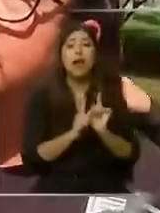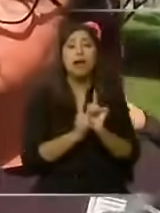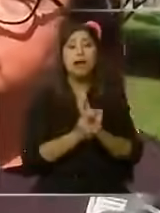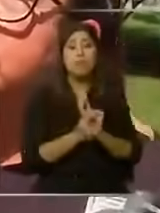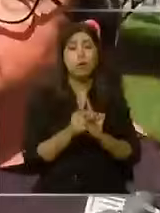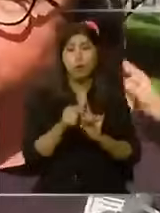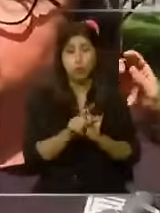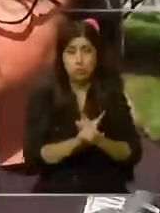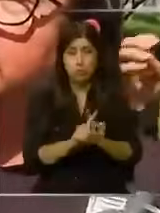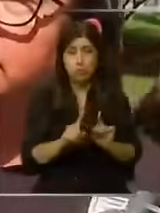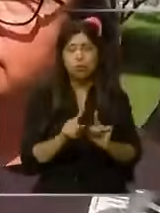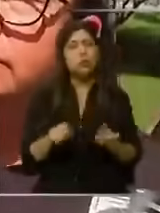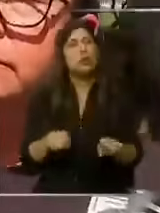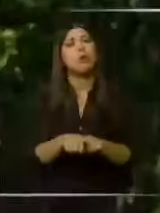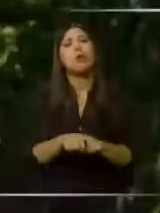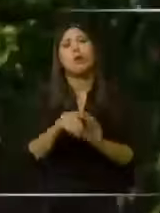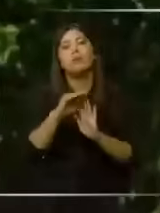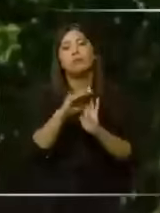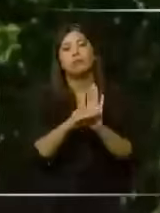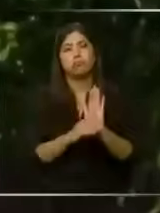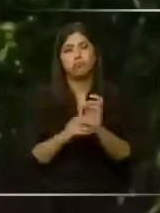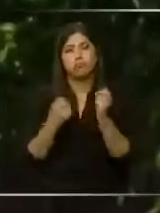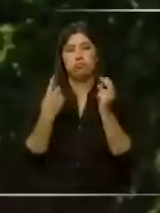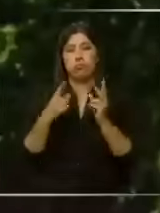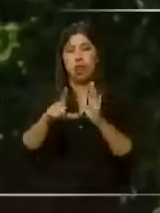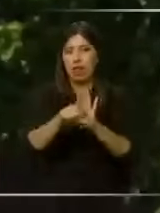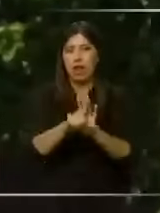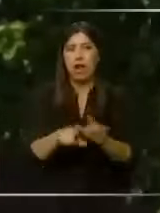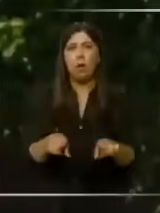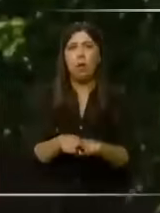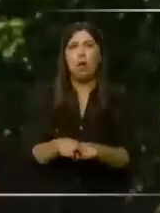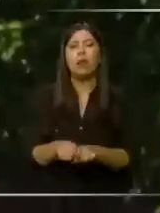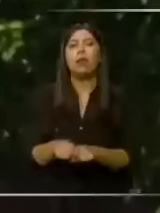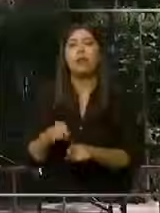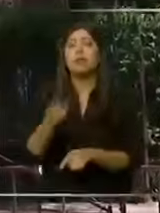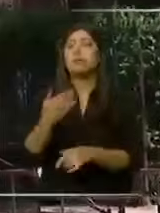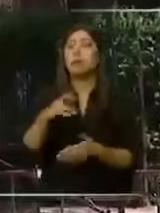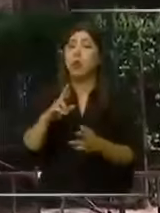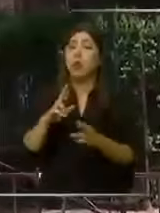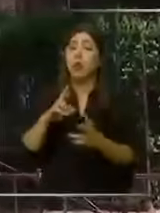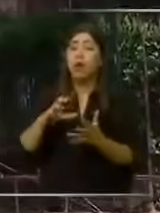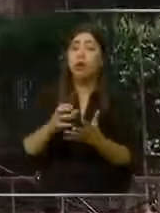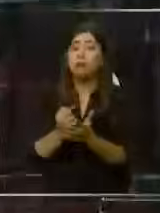obviamente vamos a seguir todas las acciones legales que correspondan. Esperan llegar hasta las últimas consecuencias, pues